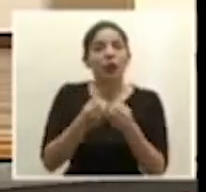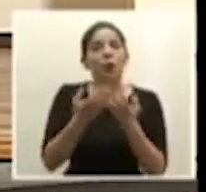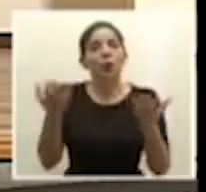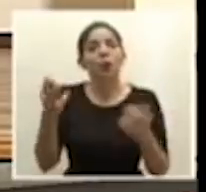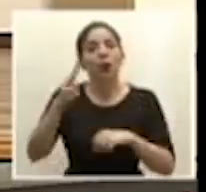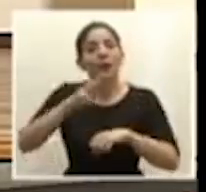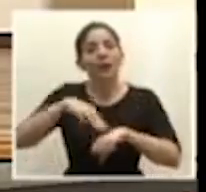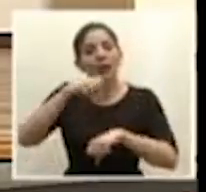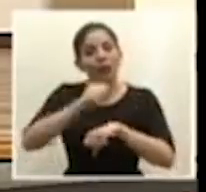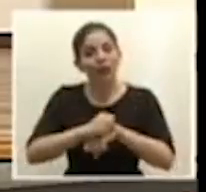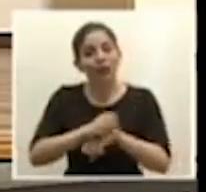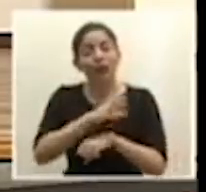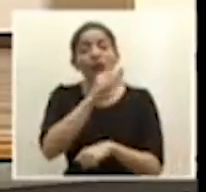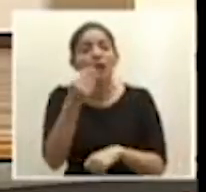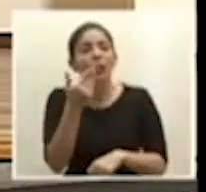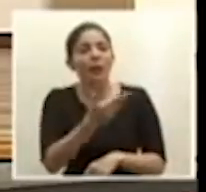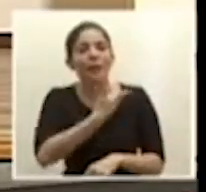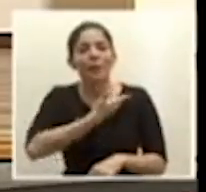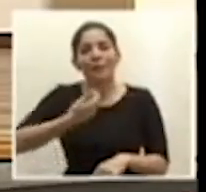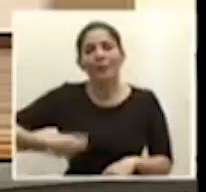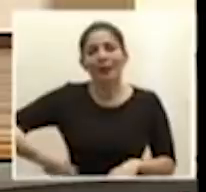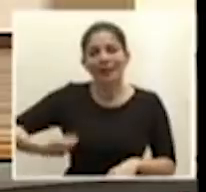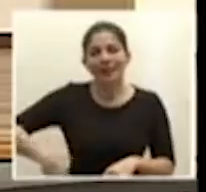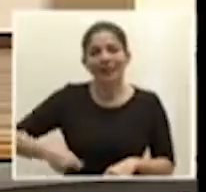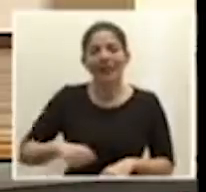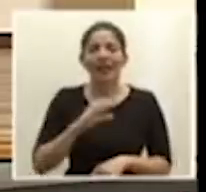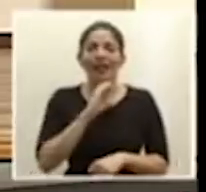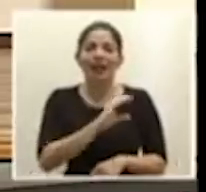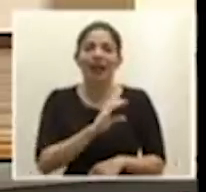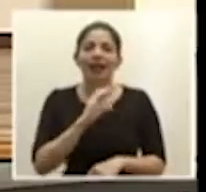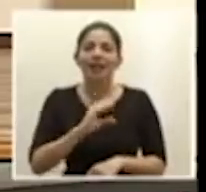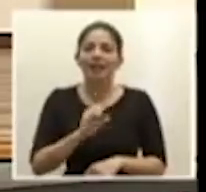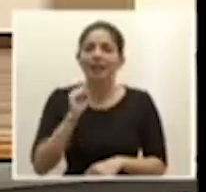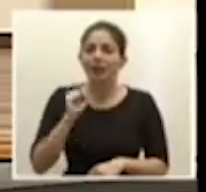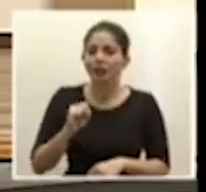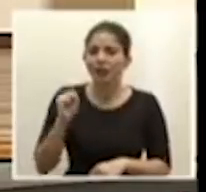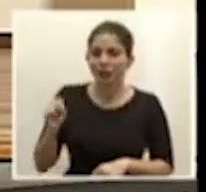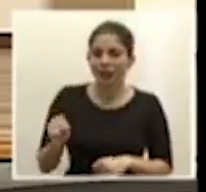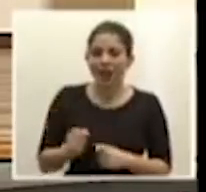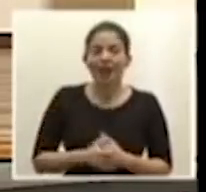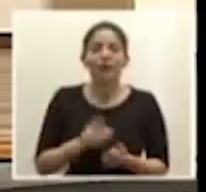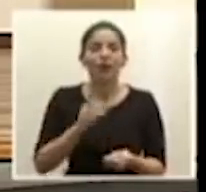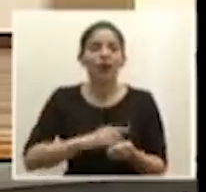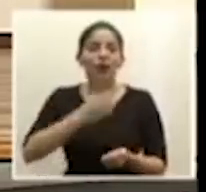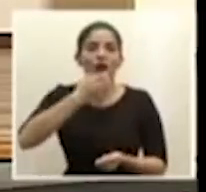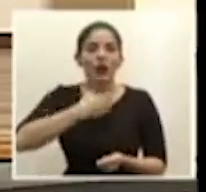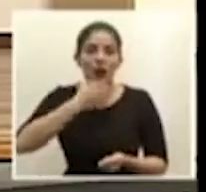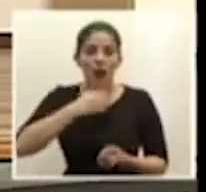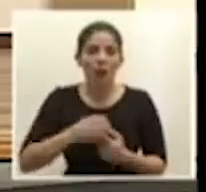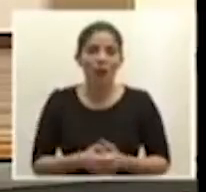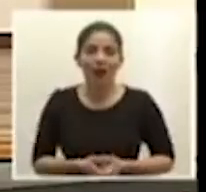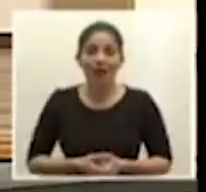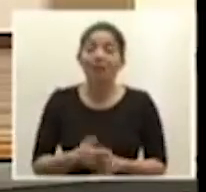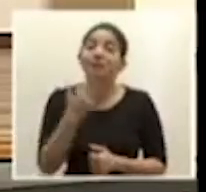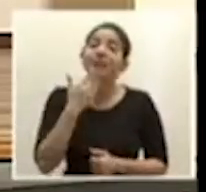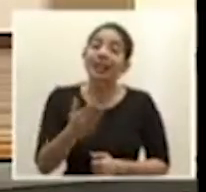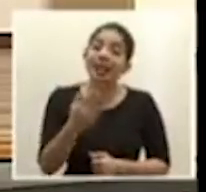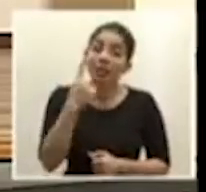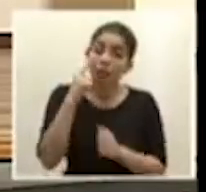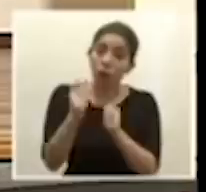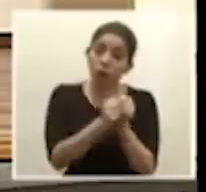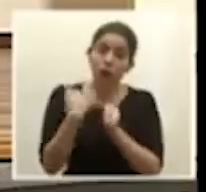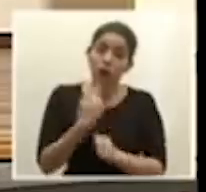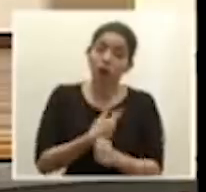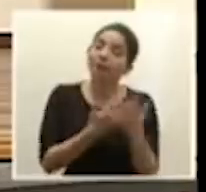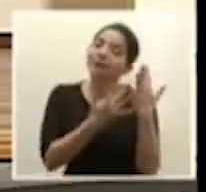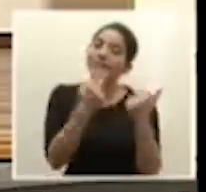el señor Michael Soto, y del presidente ejecutivo de la Caja Costarricense de Seguro Social, el doctor Román Macaya. Gracias por